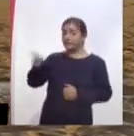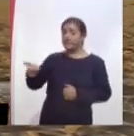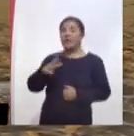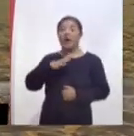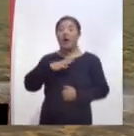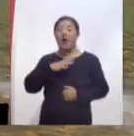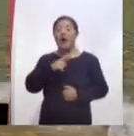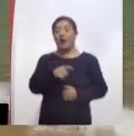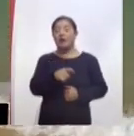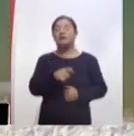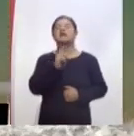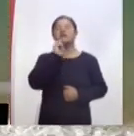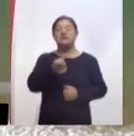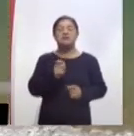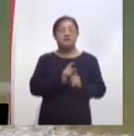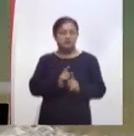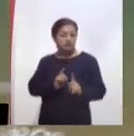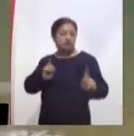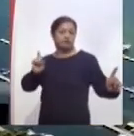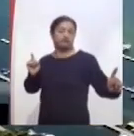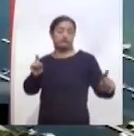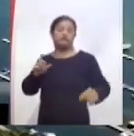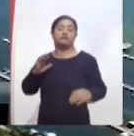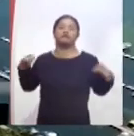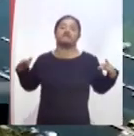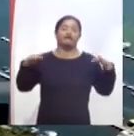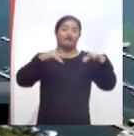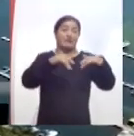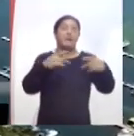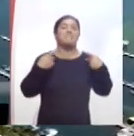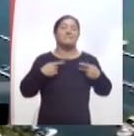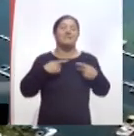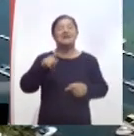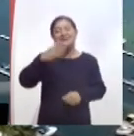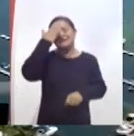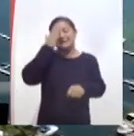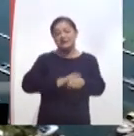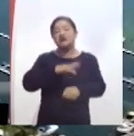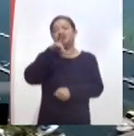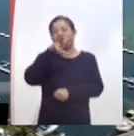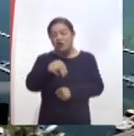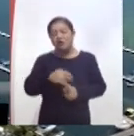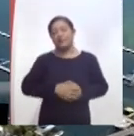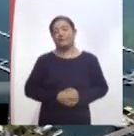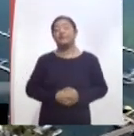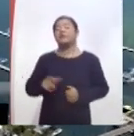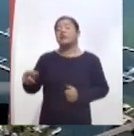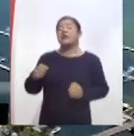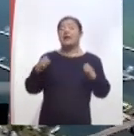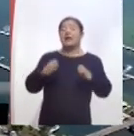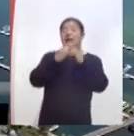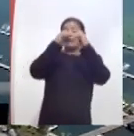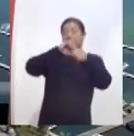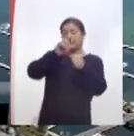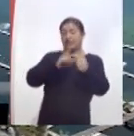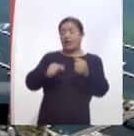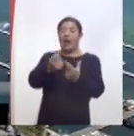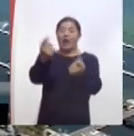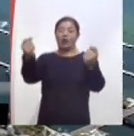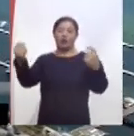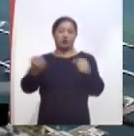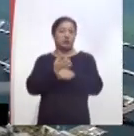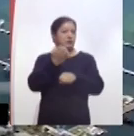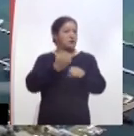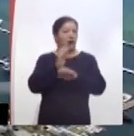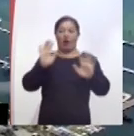base a la sana distancia ante la concentración masiva de personas. Antes de decretarse la emergencia nacional, algunos estados comenzaron a tomar medidas